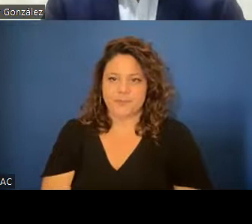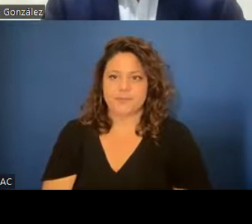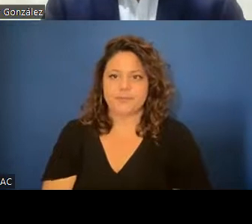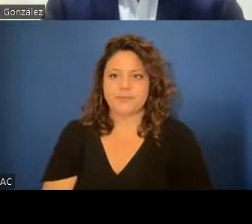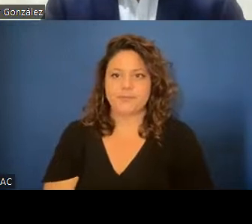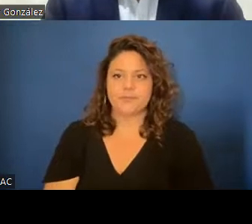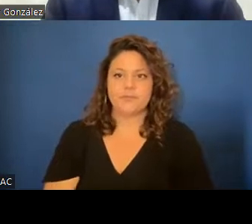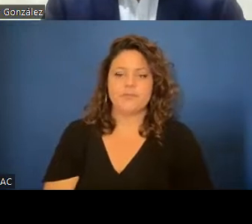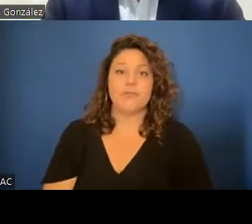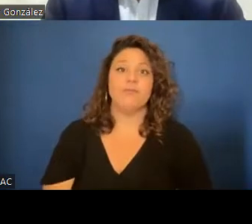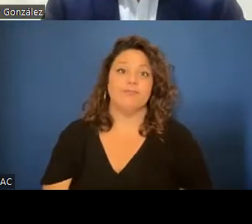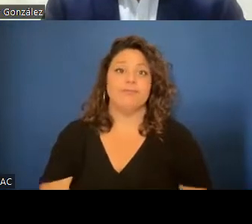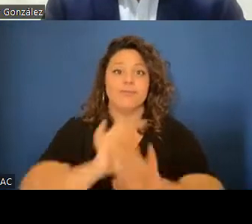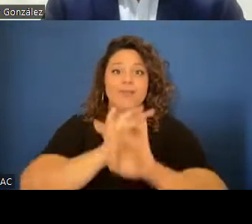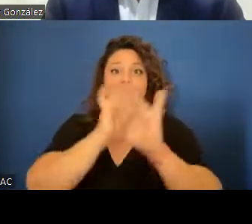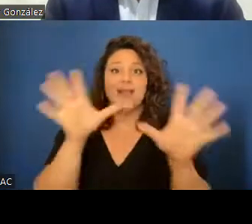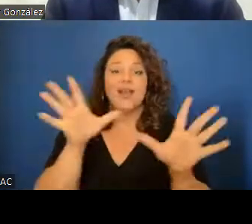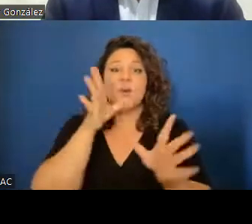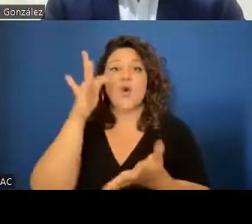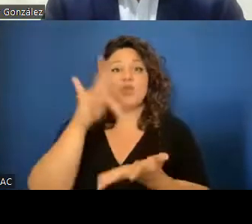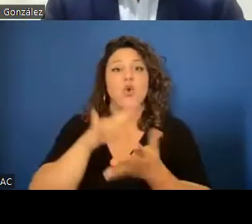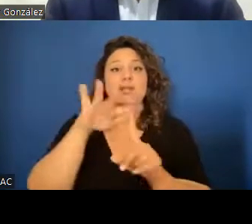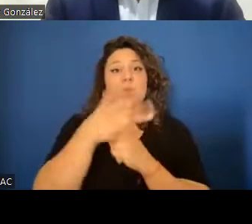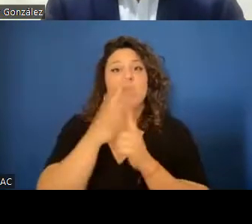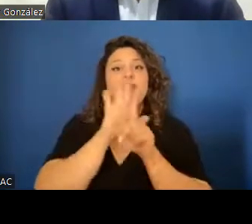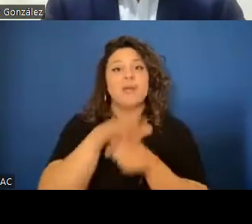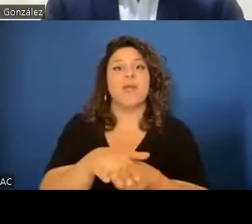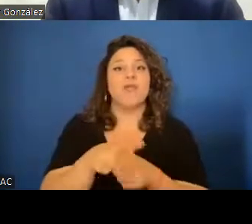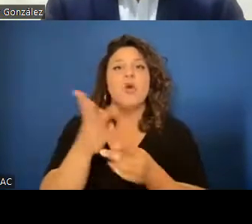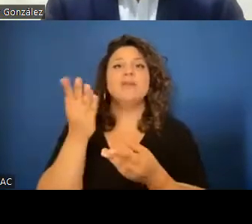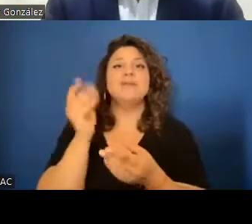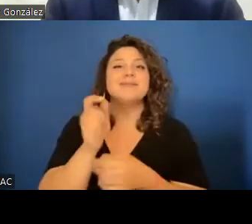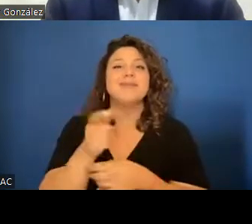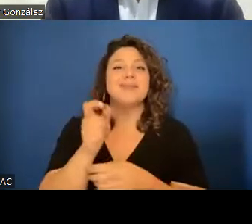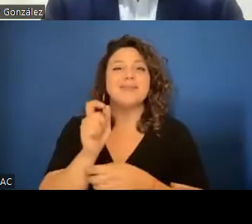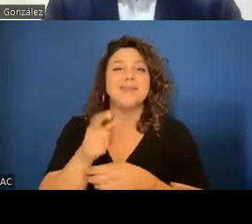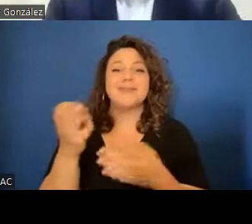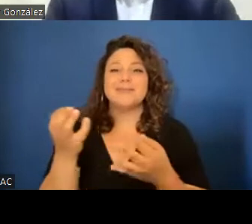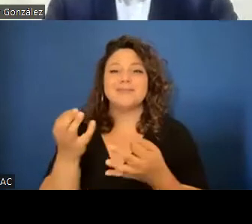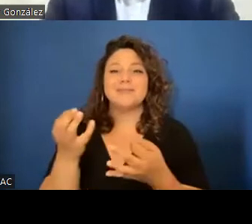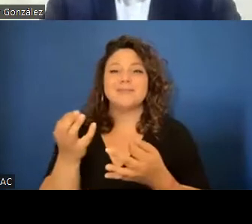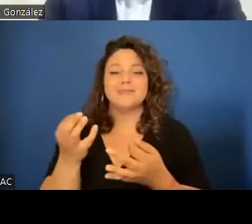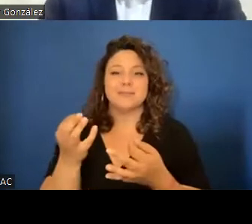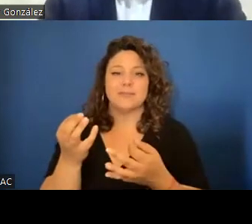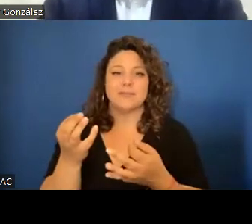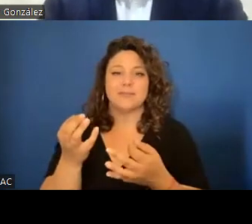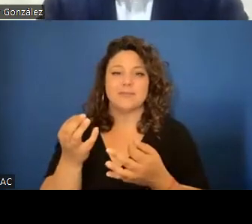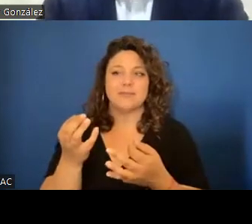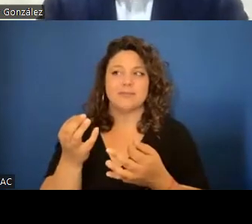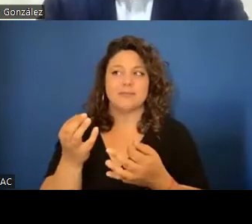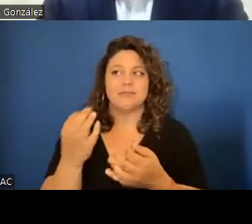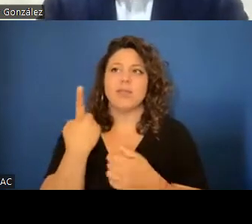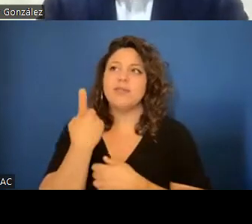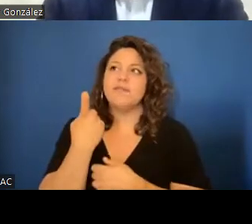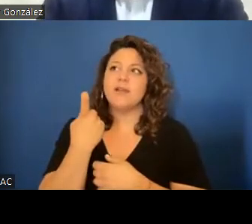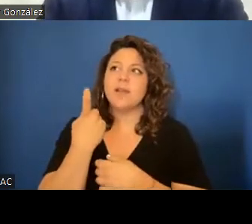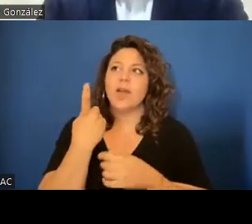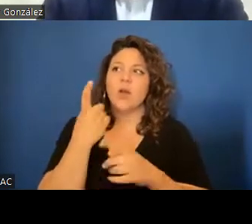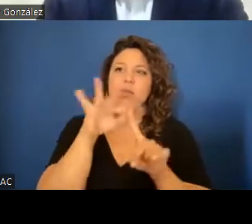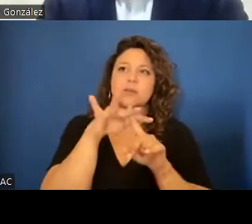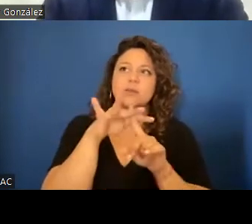porque son medidas que son proporcionales. En este sentido, pues bueno, nos libera, partimos como que nosotros tenemos